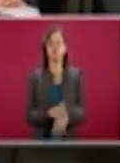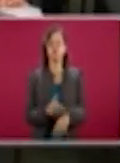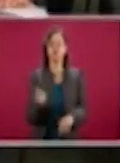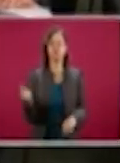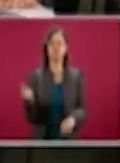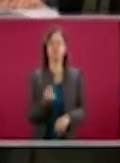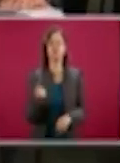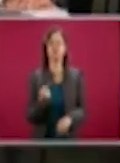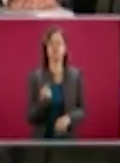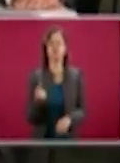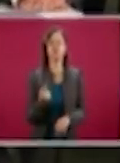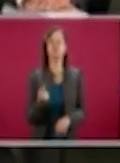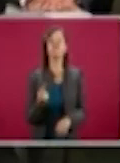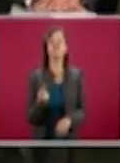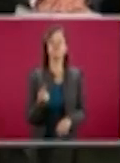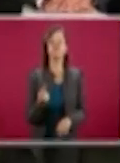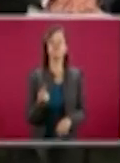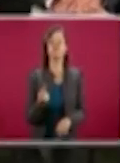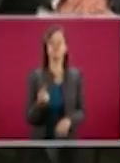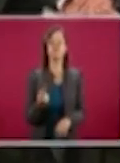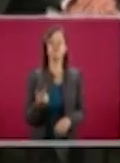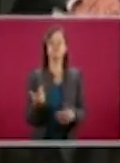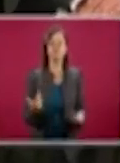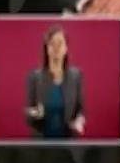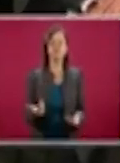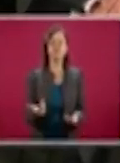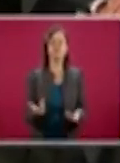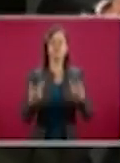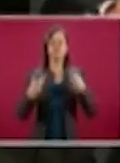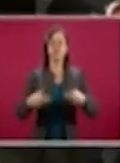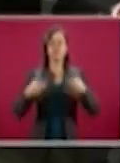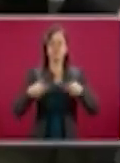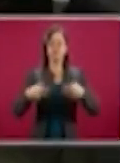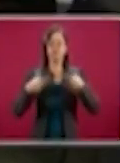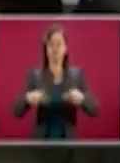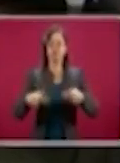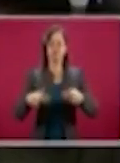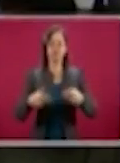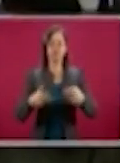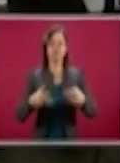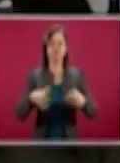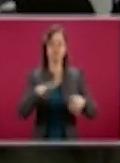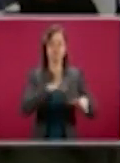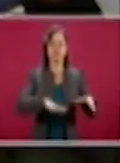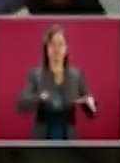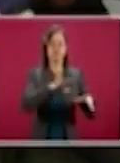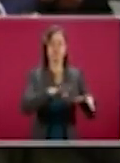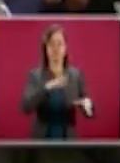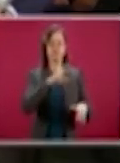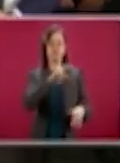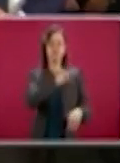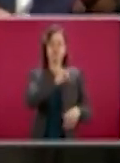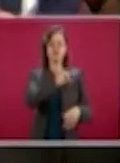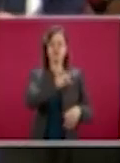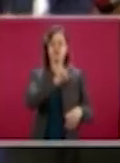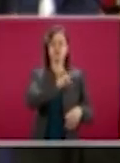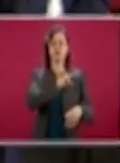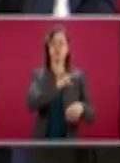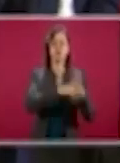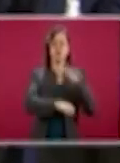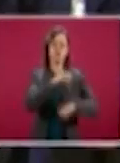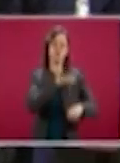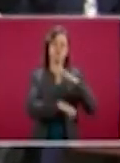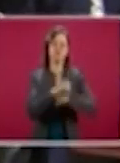32 mil millones de aquí al 2024 pero el único tema que realmente a mí me